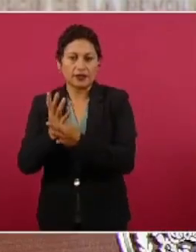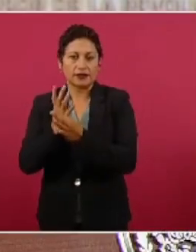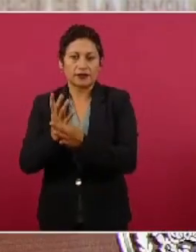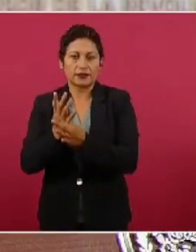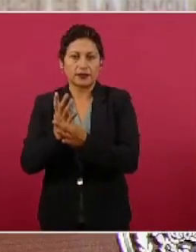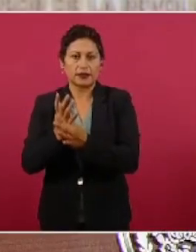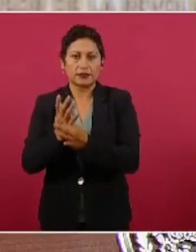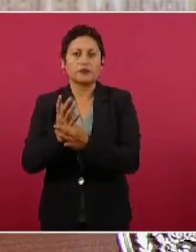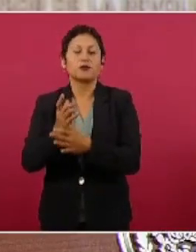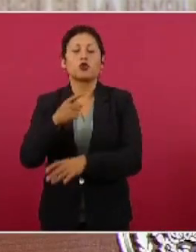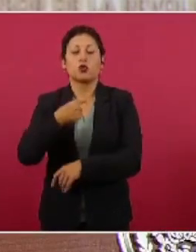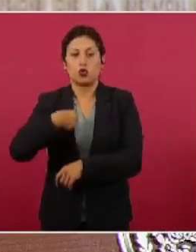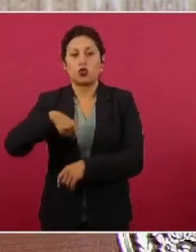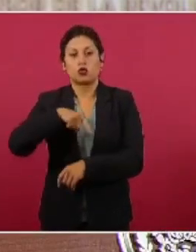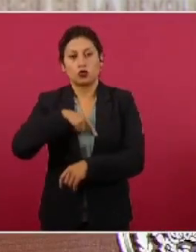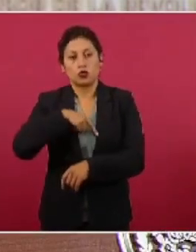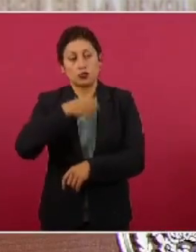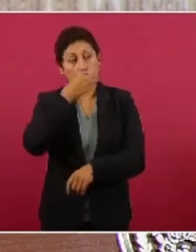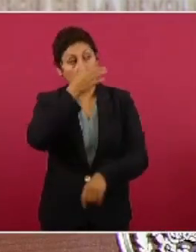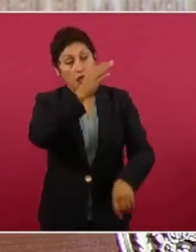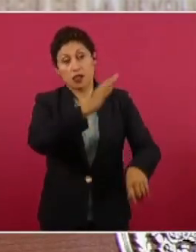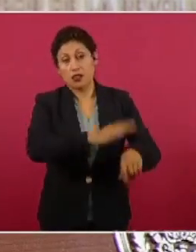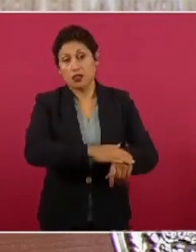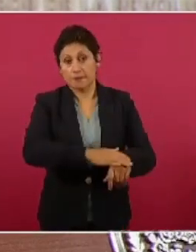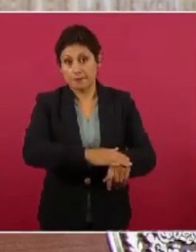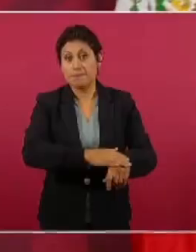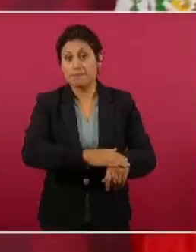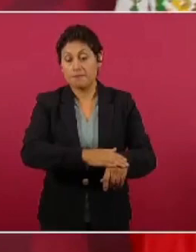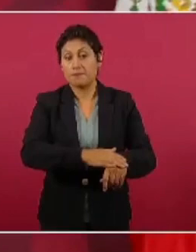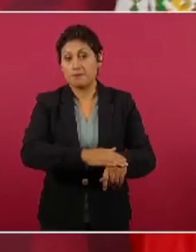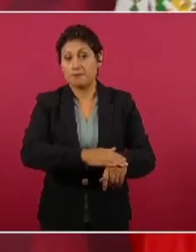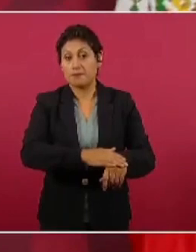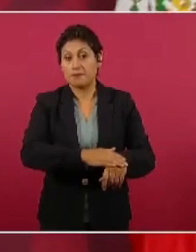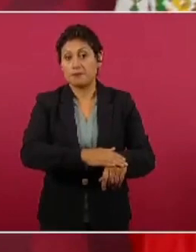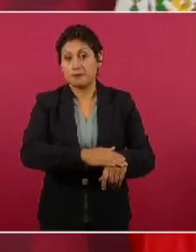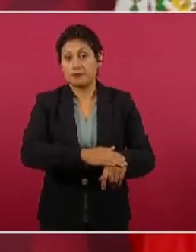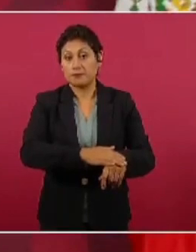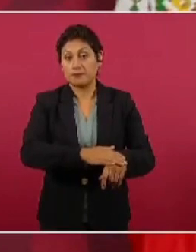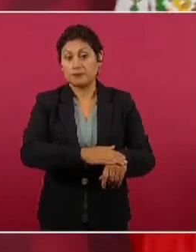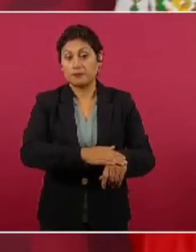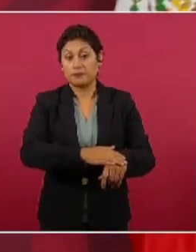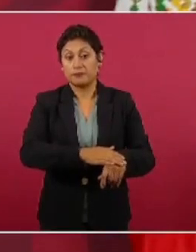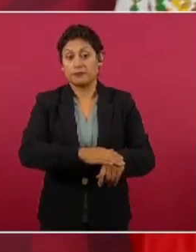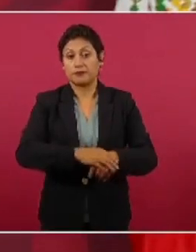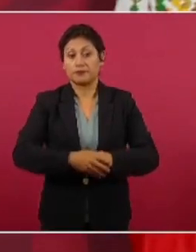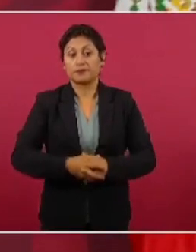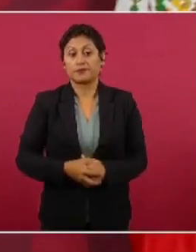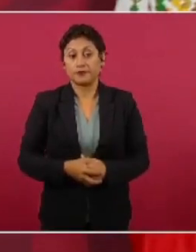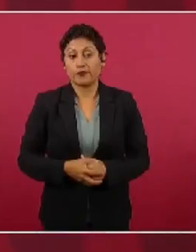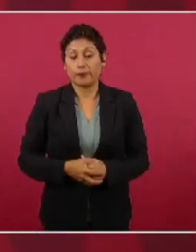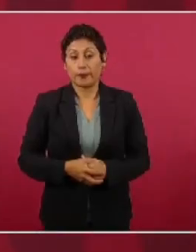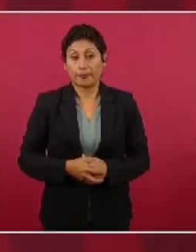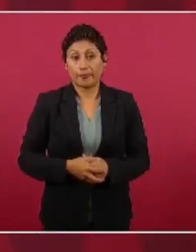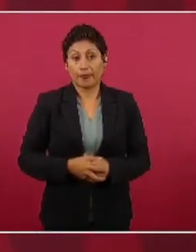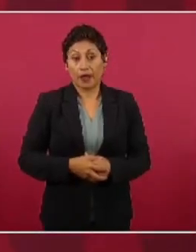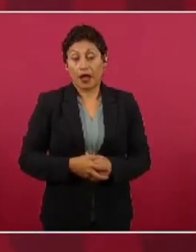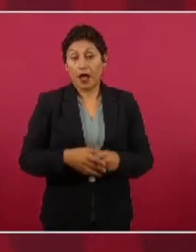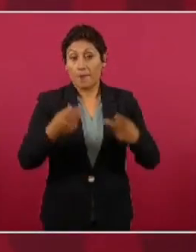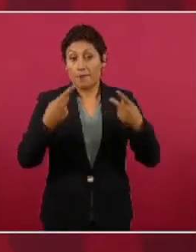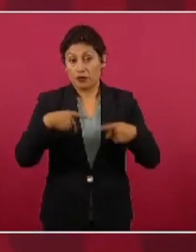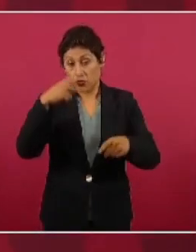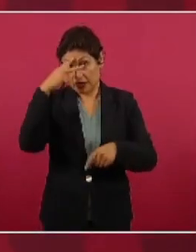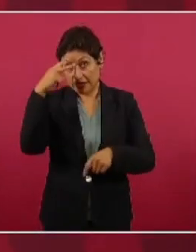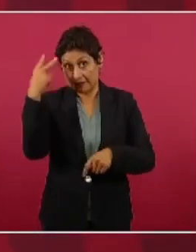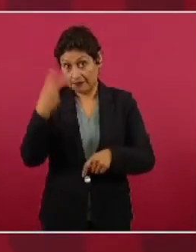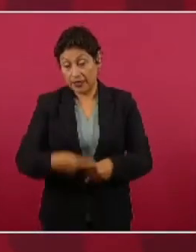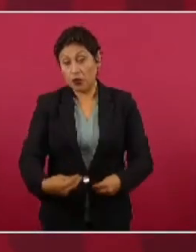Se la vamos a mandar a decir, o les vamos a mandar a decir a nuestros paisanos. Que el